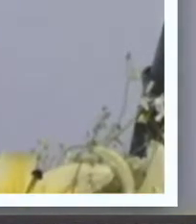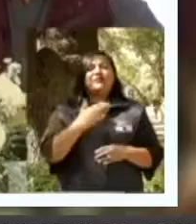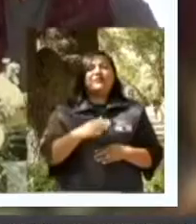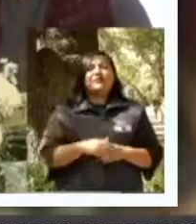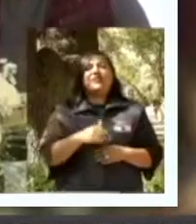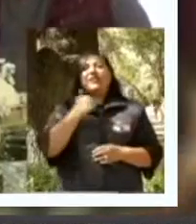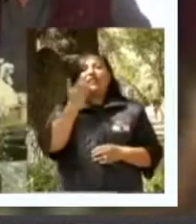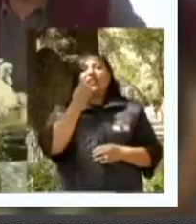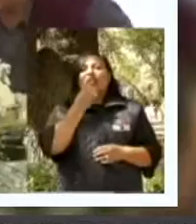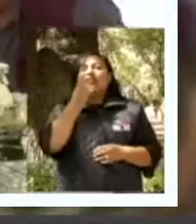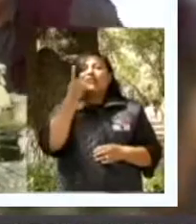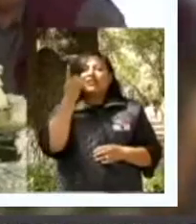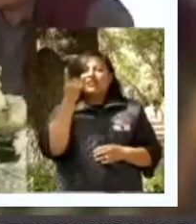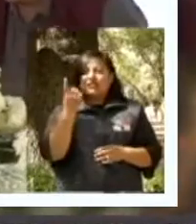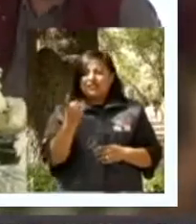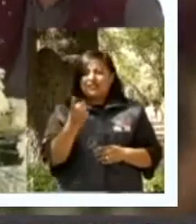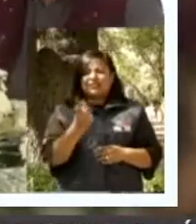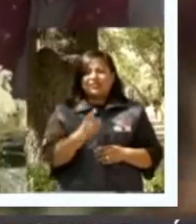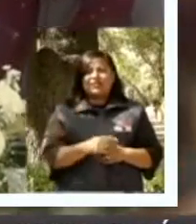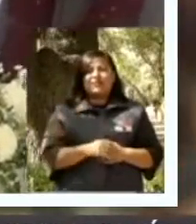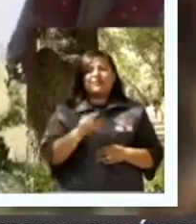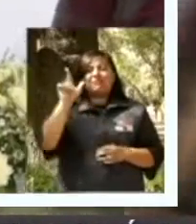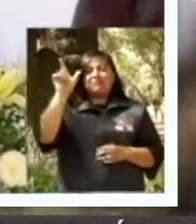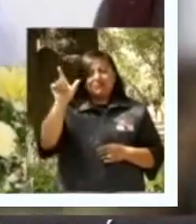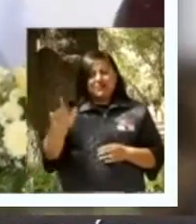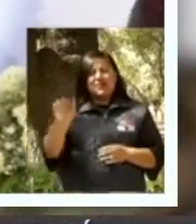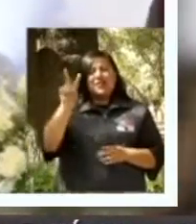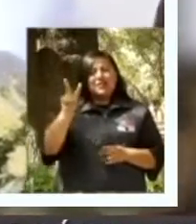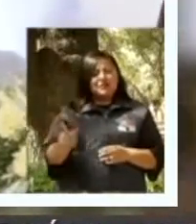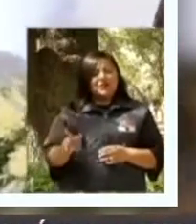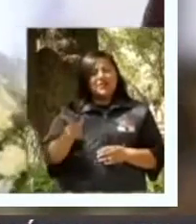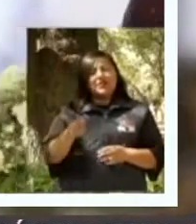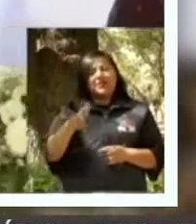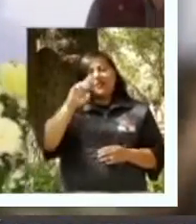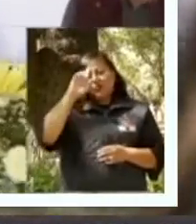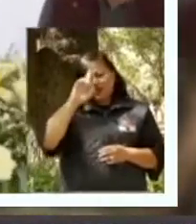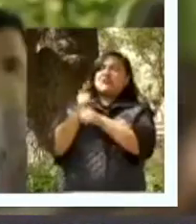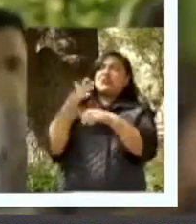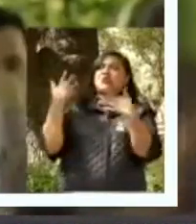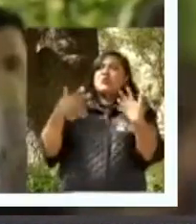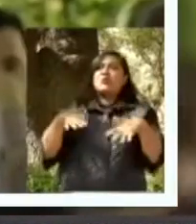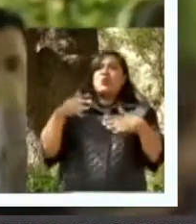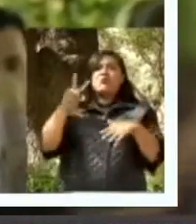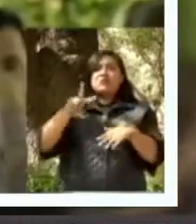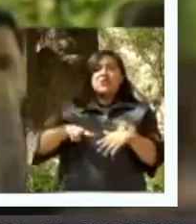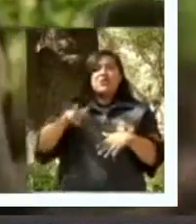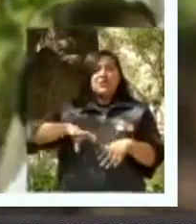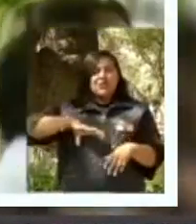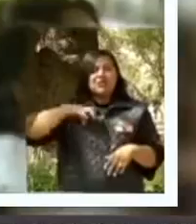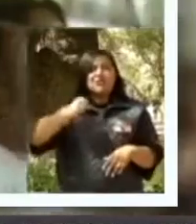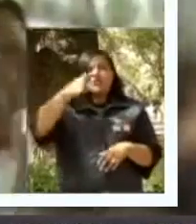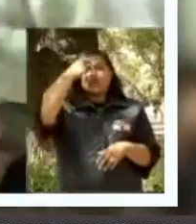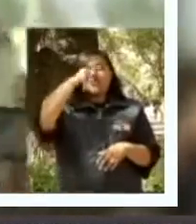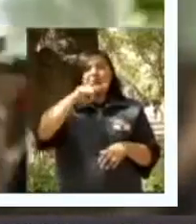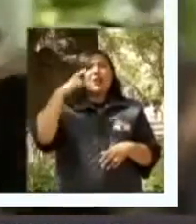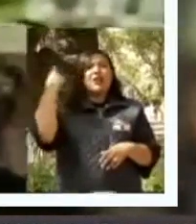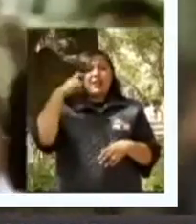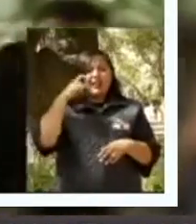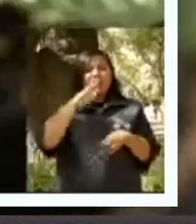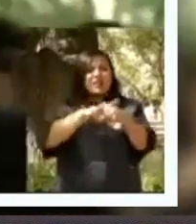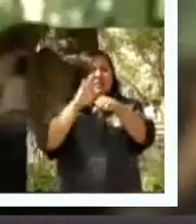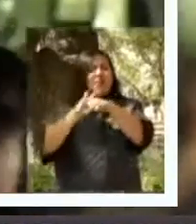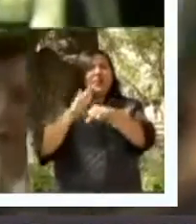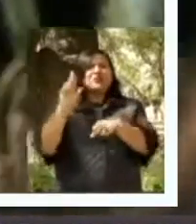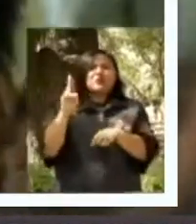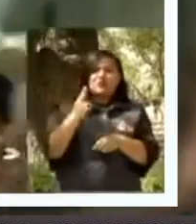que para hablar de seguridad en el país es necesario tener una estrategia de prevención del delito. Ante productores de la región y simpatizantes priistas